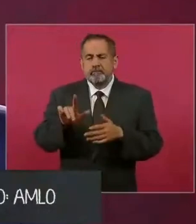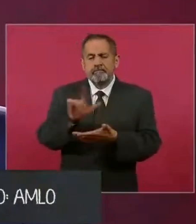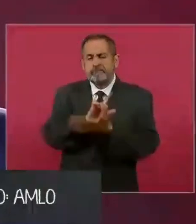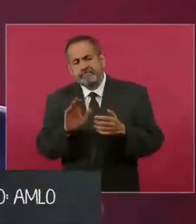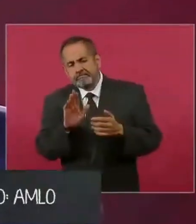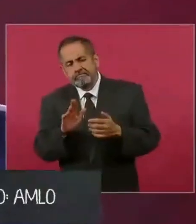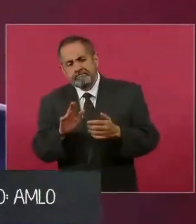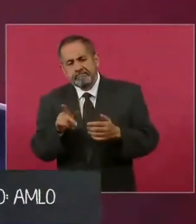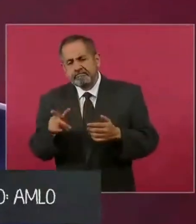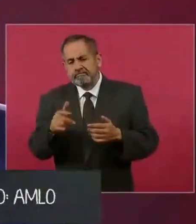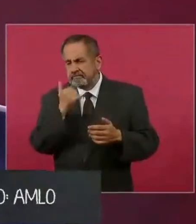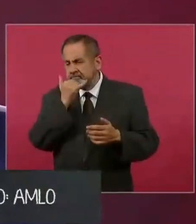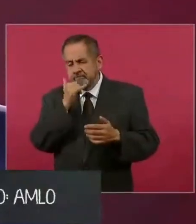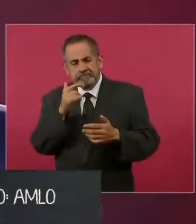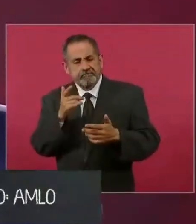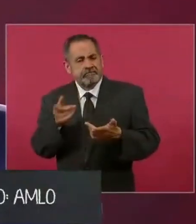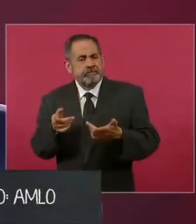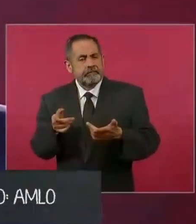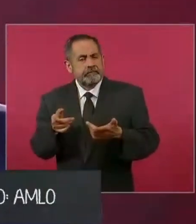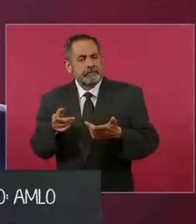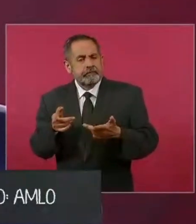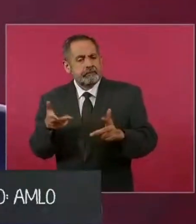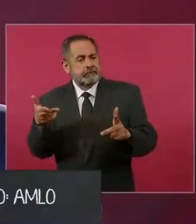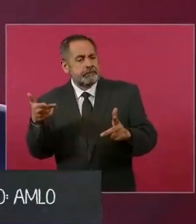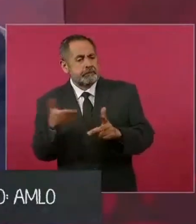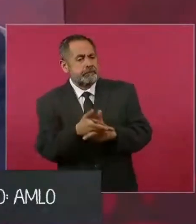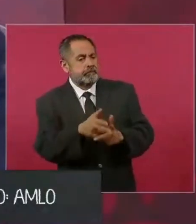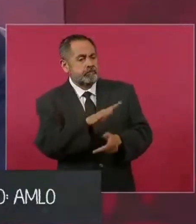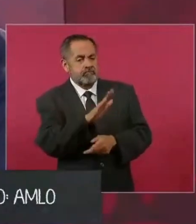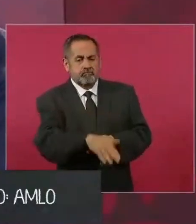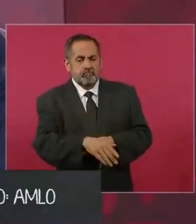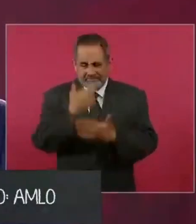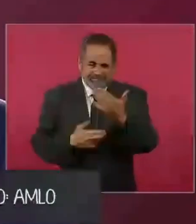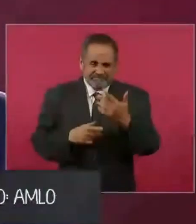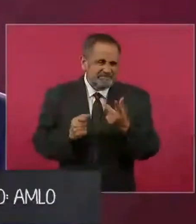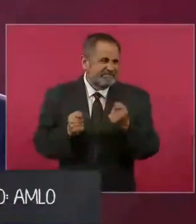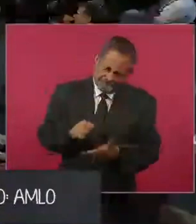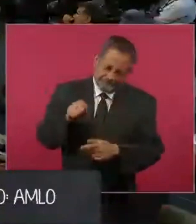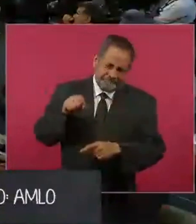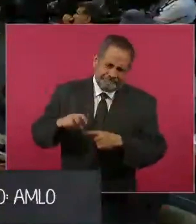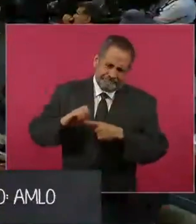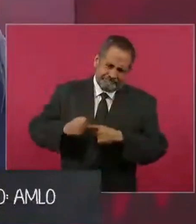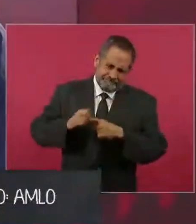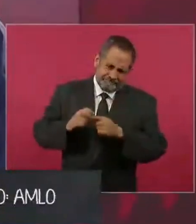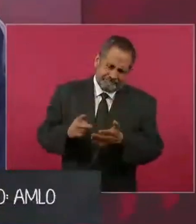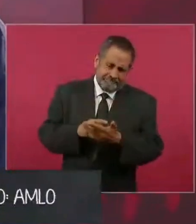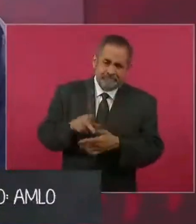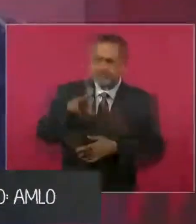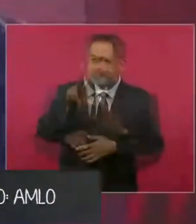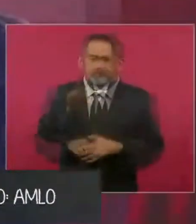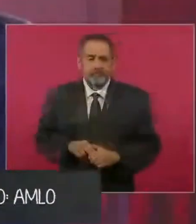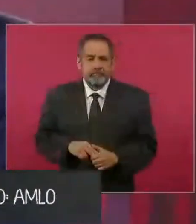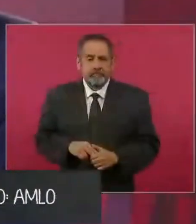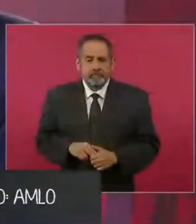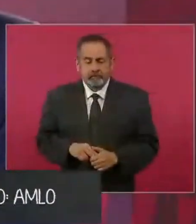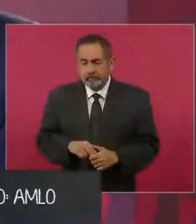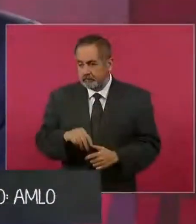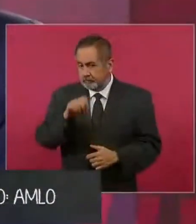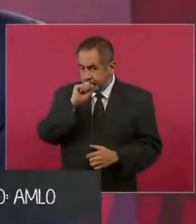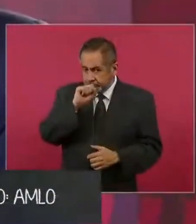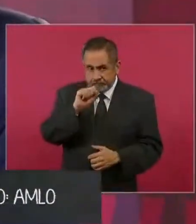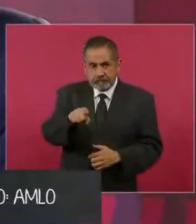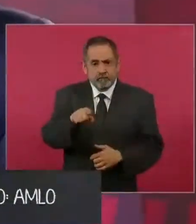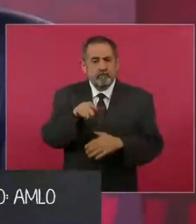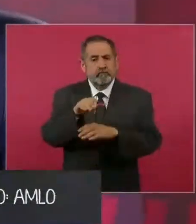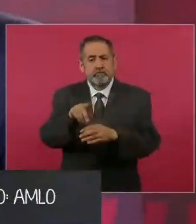de ejecución extrajudicial y Repito no somos iguales lo mismo